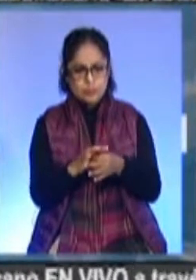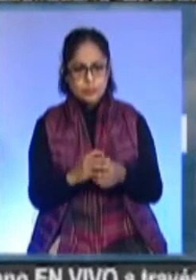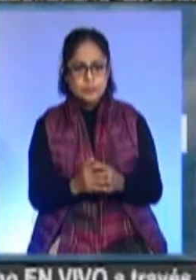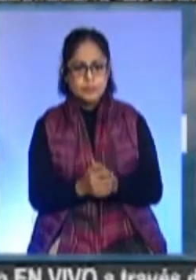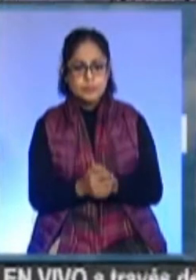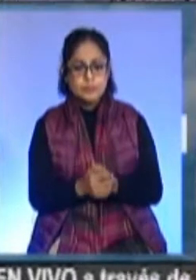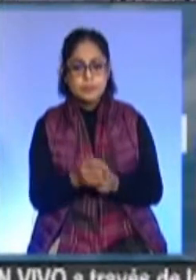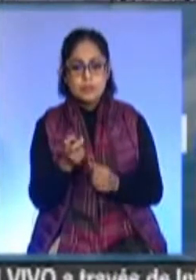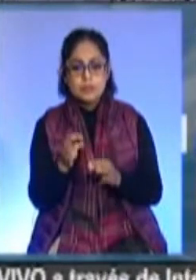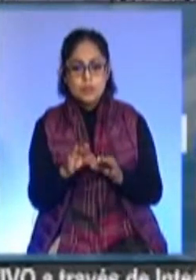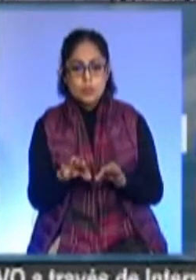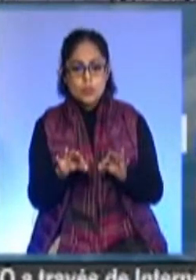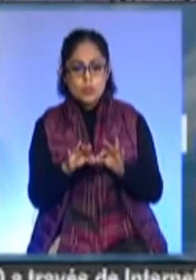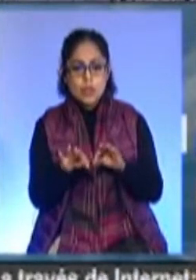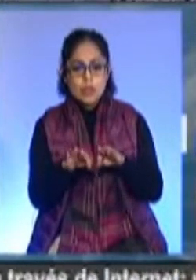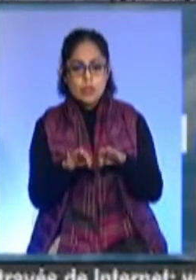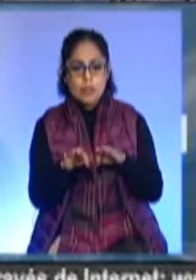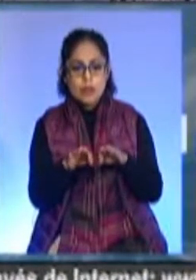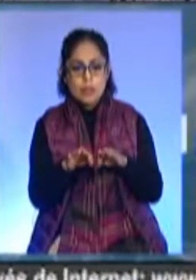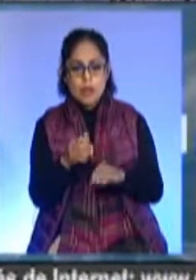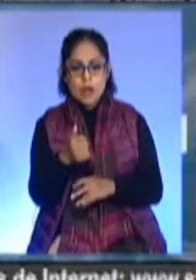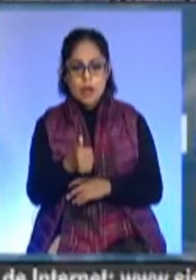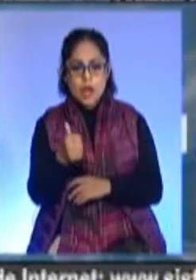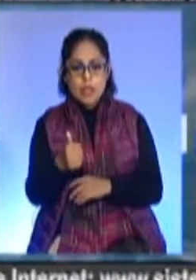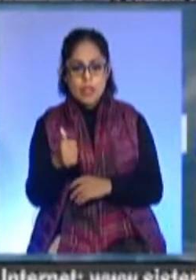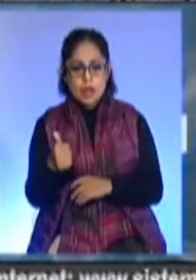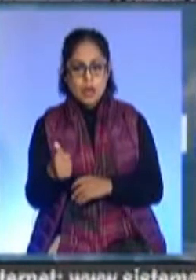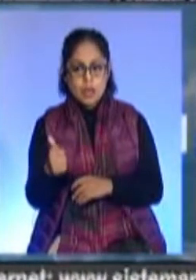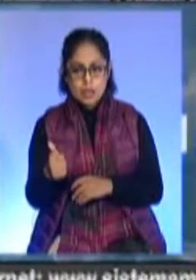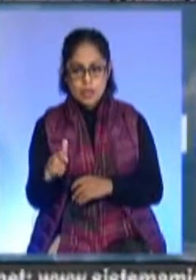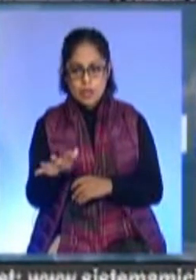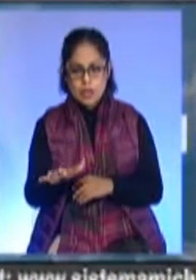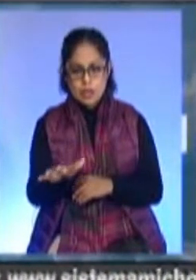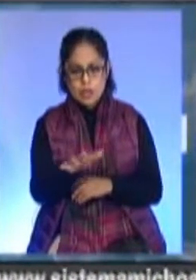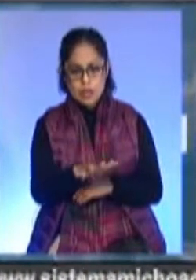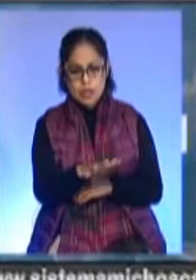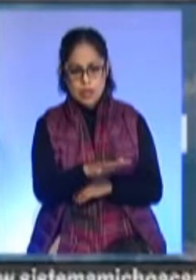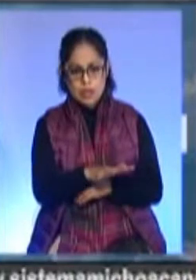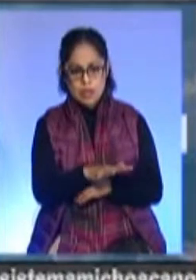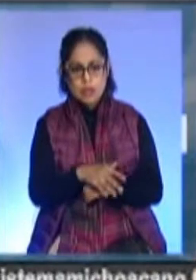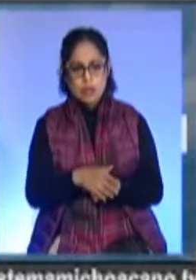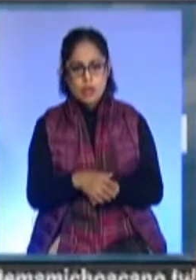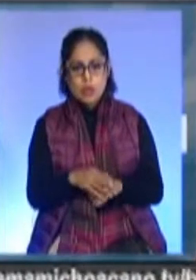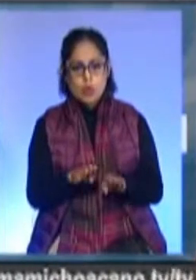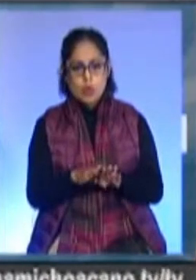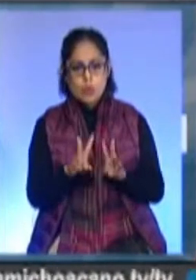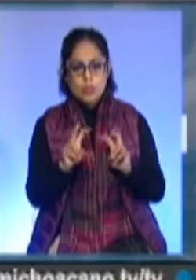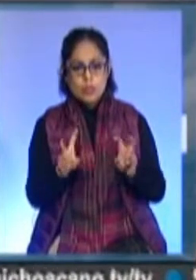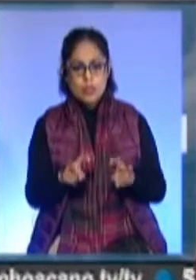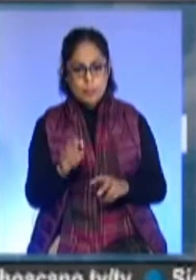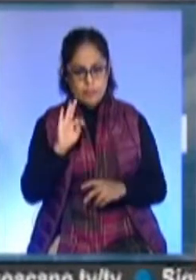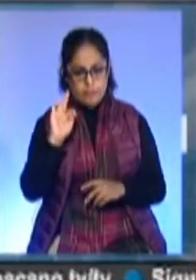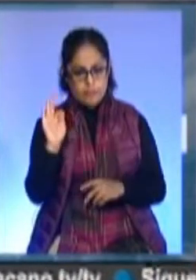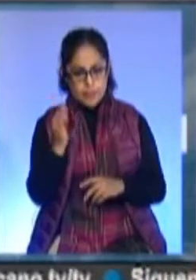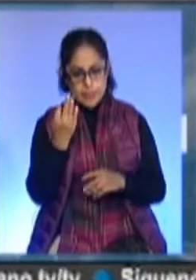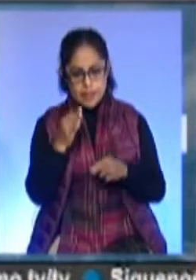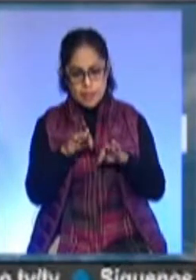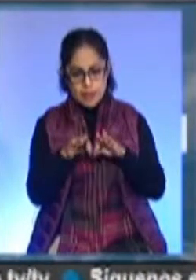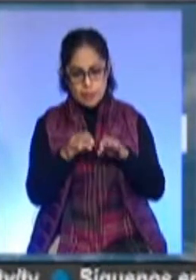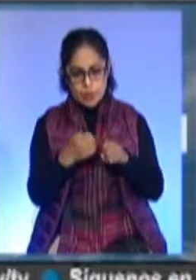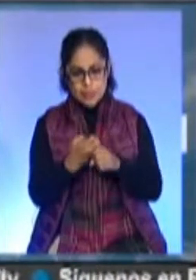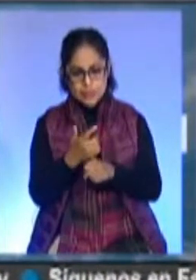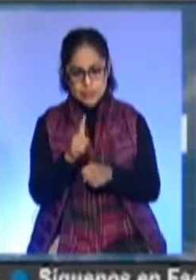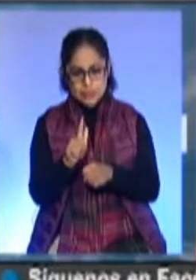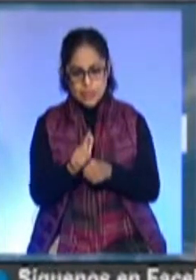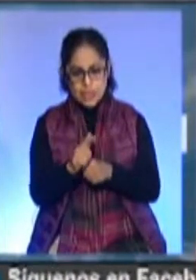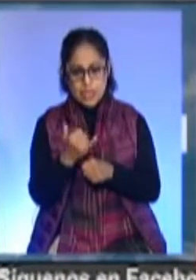Es importante este trabajo, ¿no? En cada una de las áreas, lo menciona secretaria, el tema federal con los trabajos estatales y desde luego las